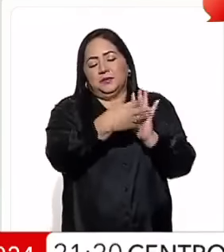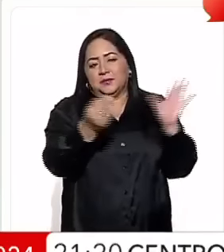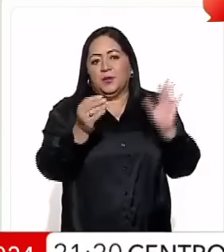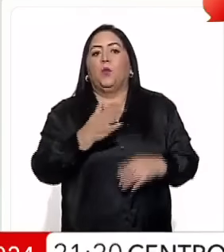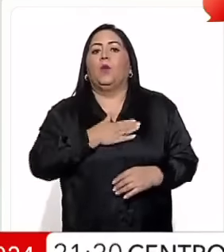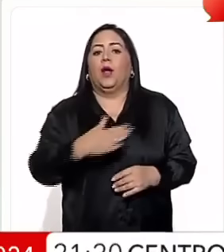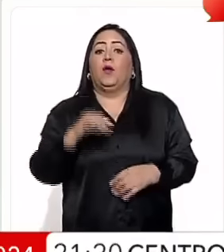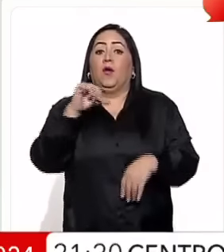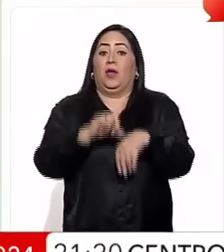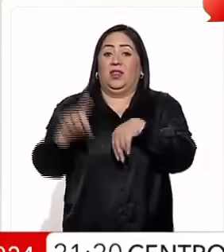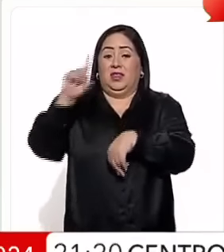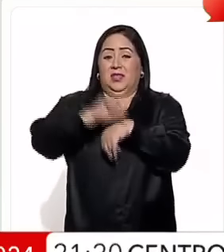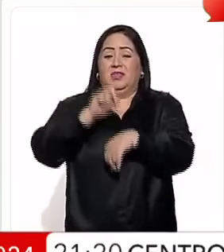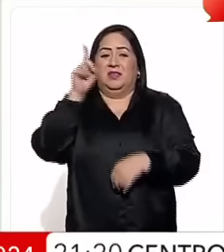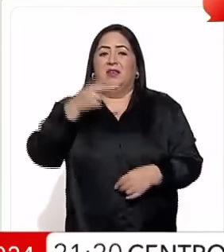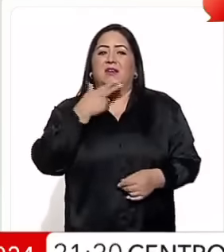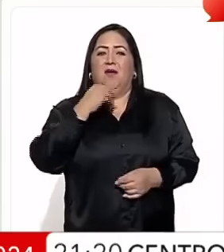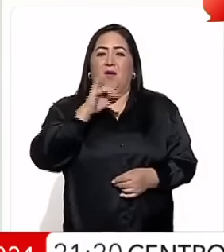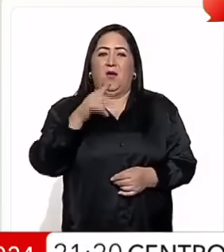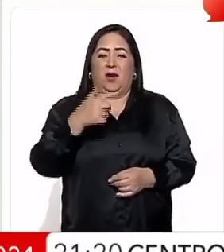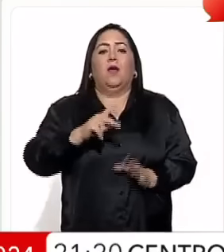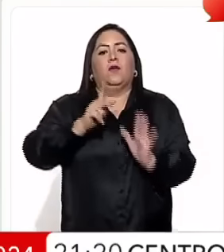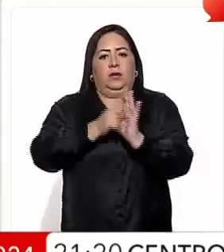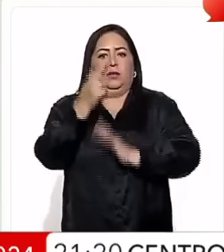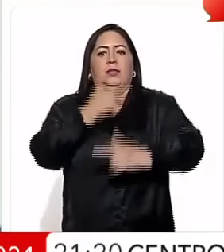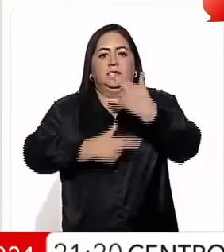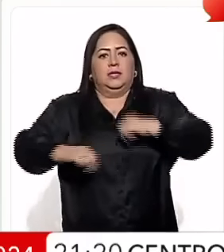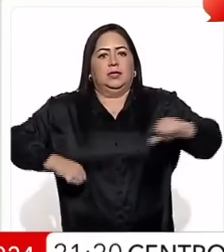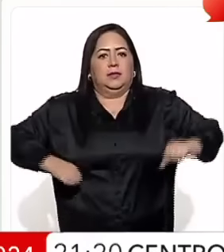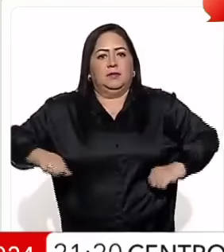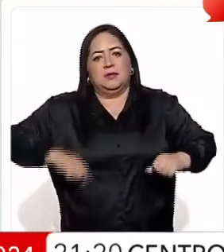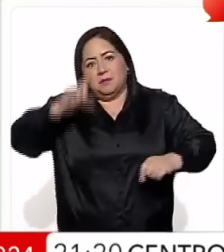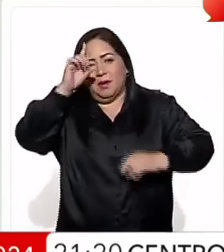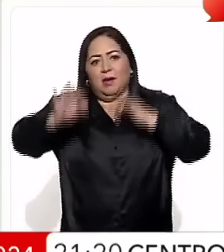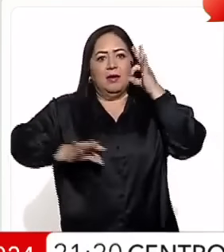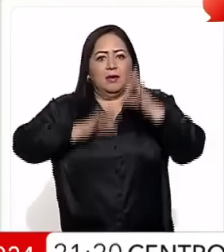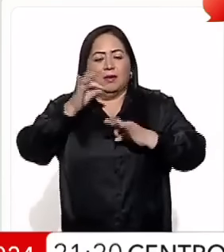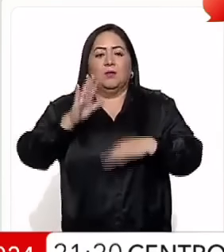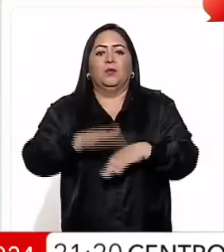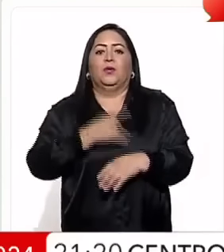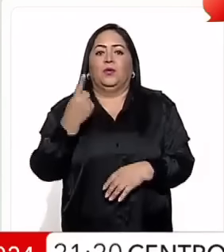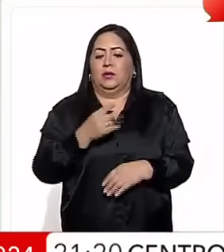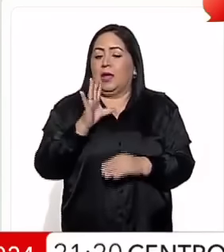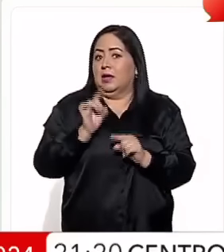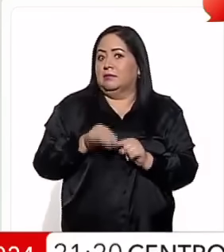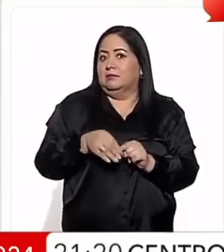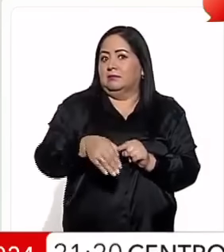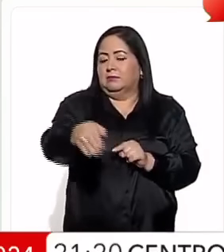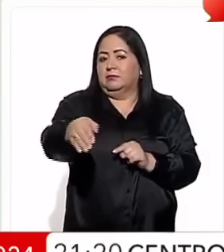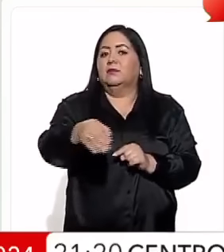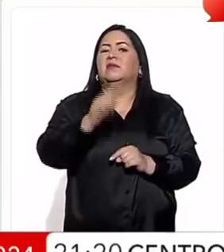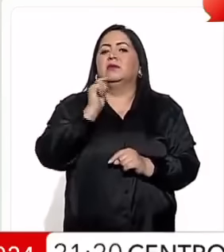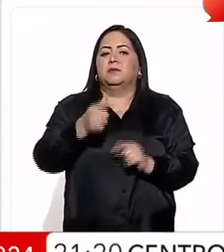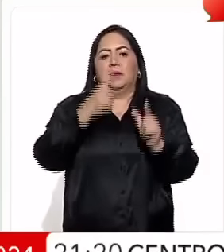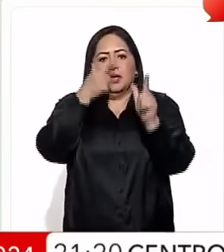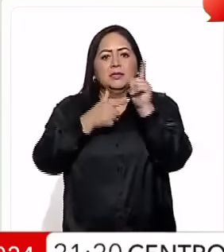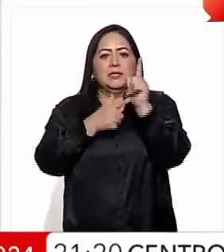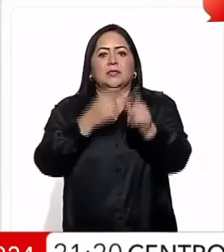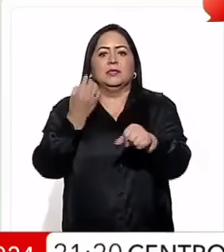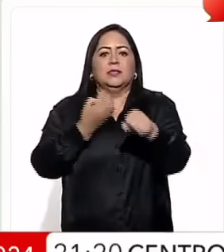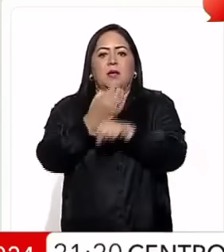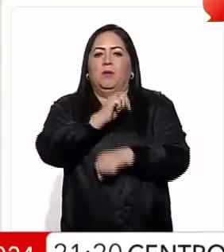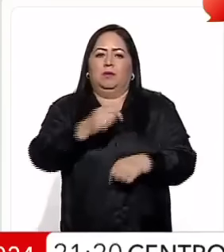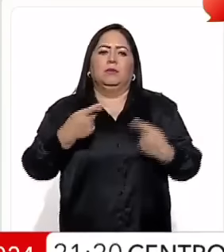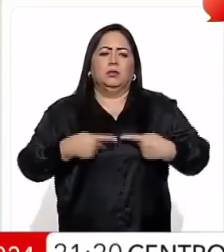El día de hoy, Jorge Álvarez Máynez regresó parcialmente a sus actividades de campaña, que en los días que quedan oscilará entre el seguimiento del estado de